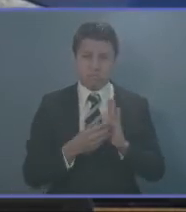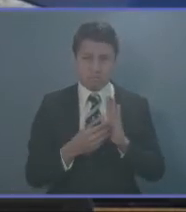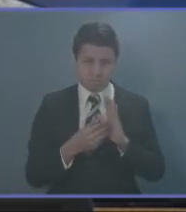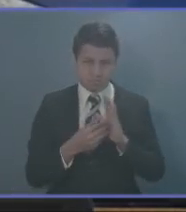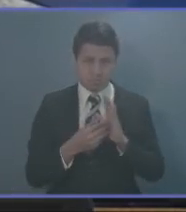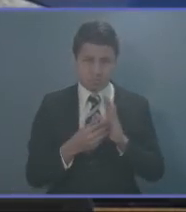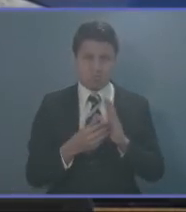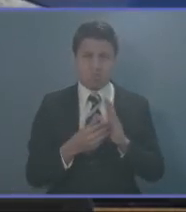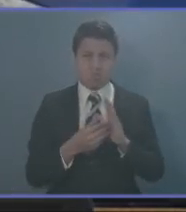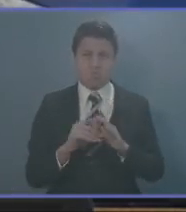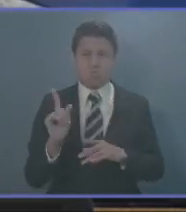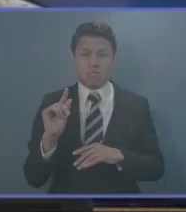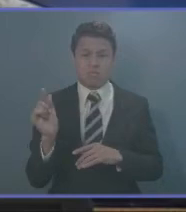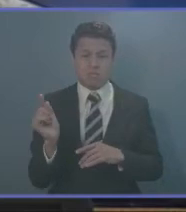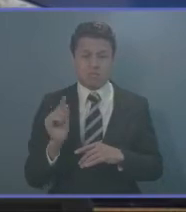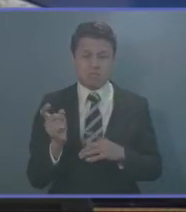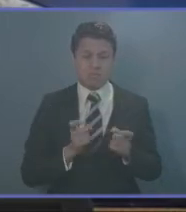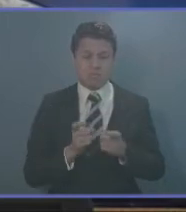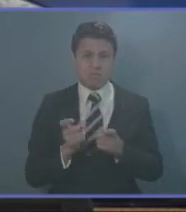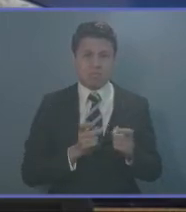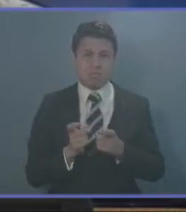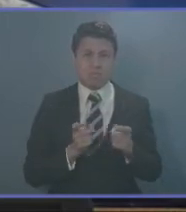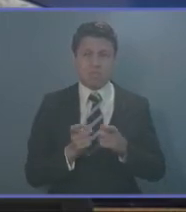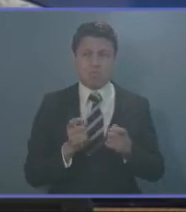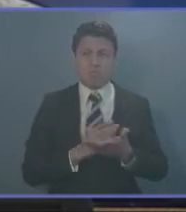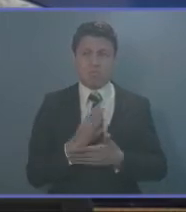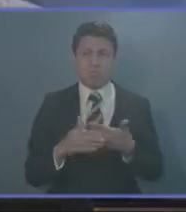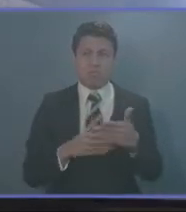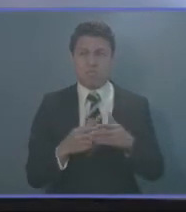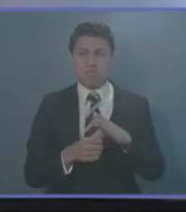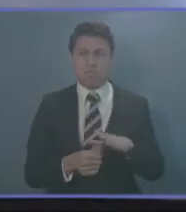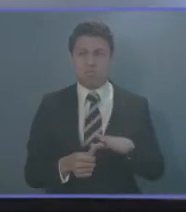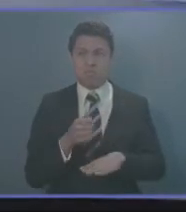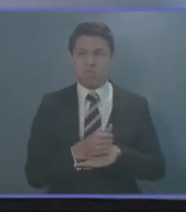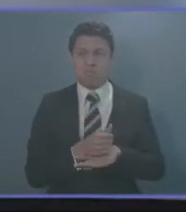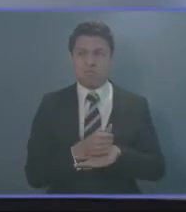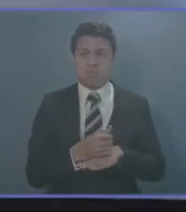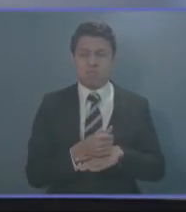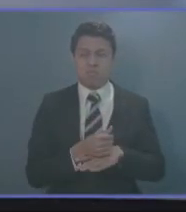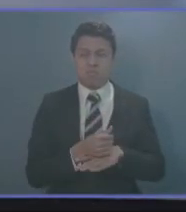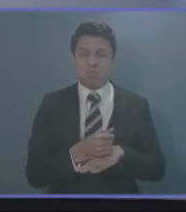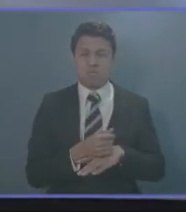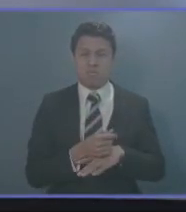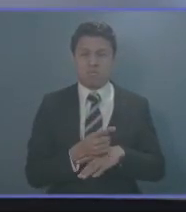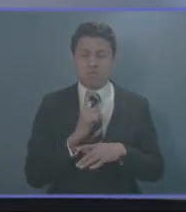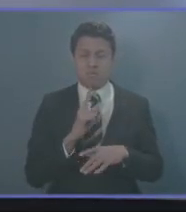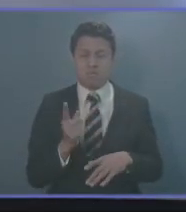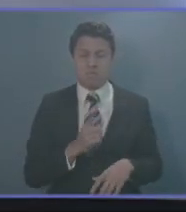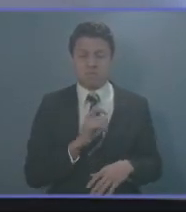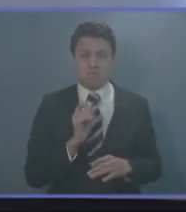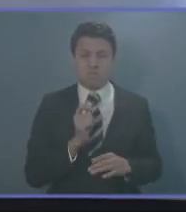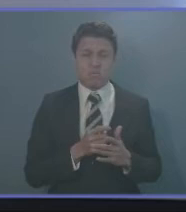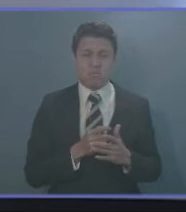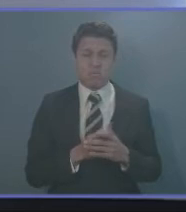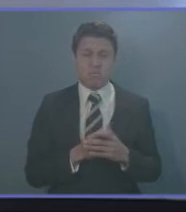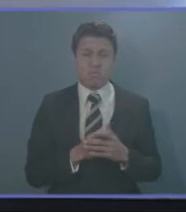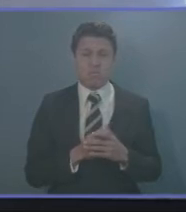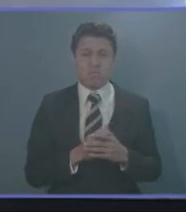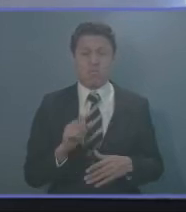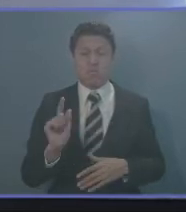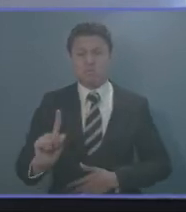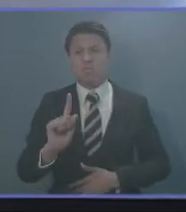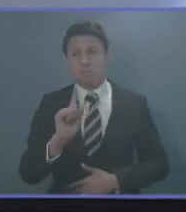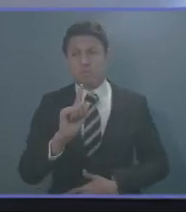oponerse o no permitir el control por parte de la Administración Tributaria Municipal. La sanción que le corresponde será